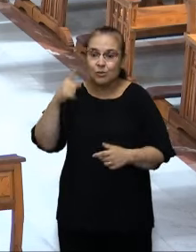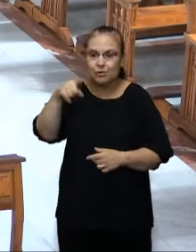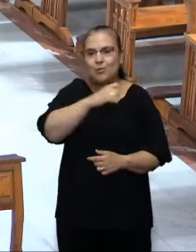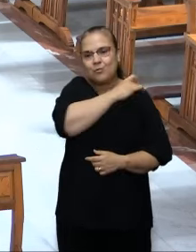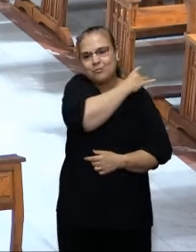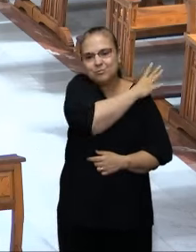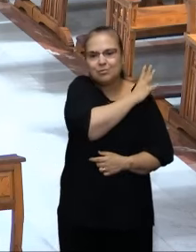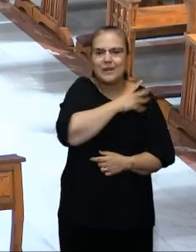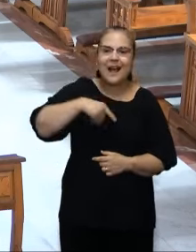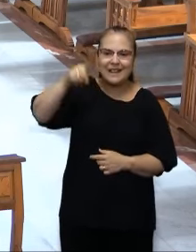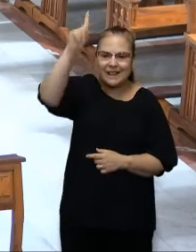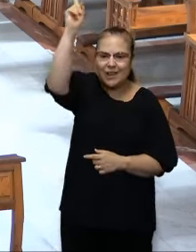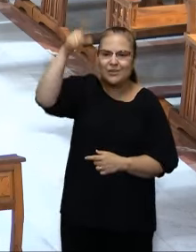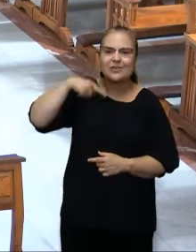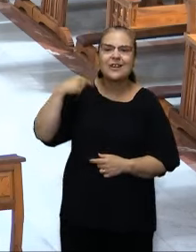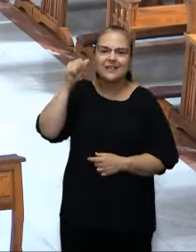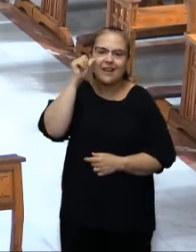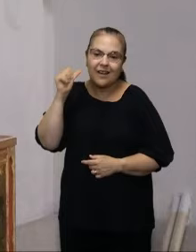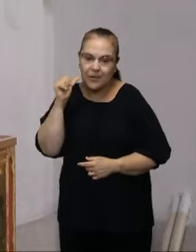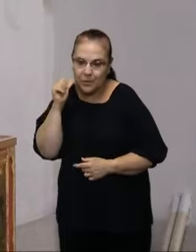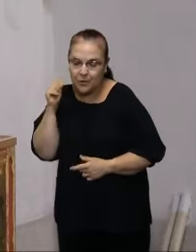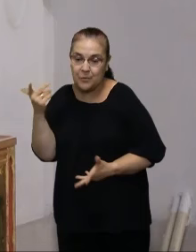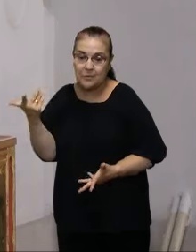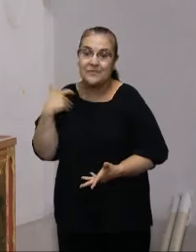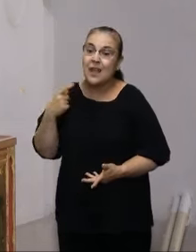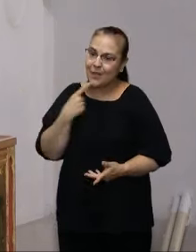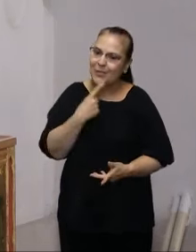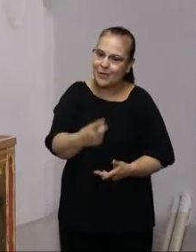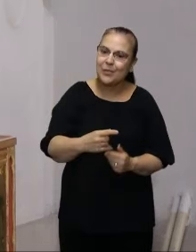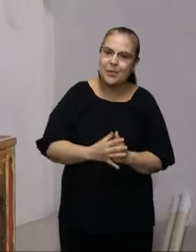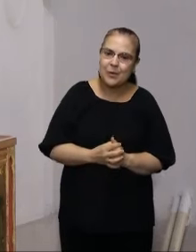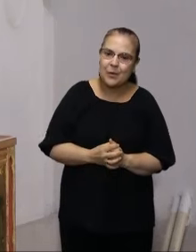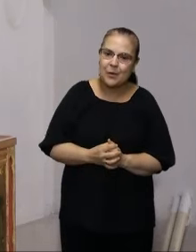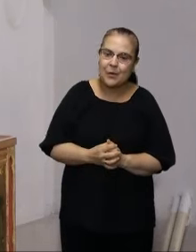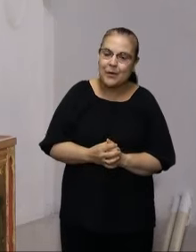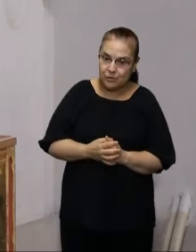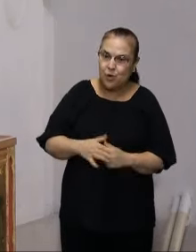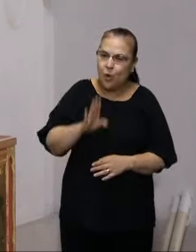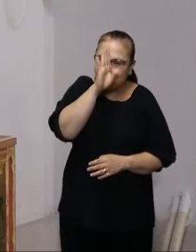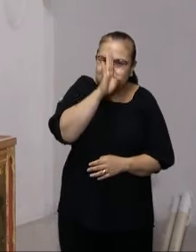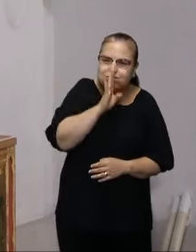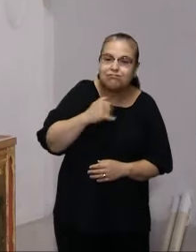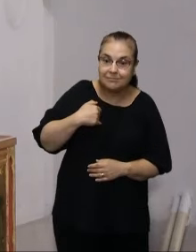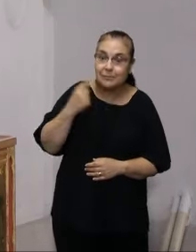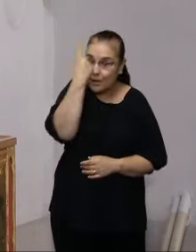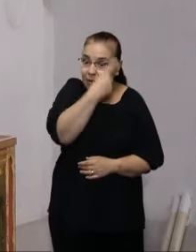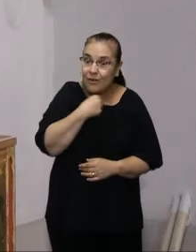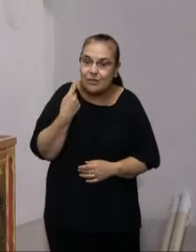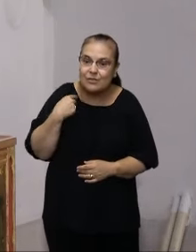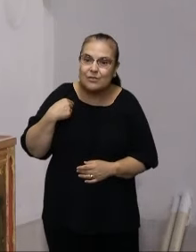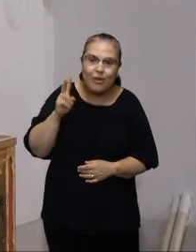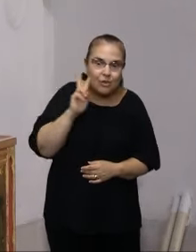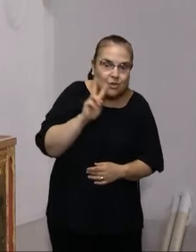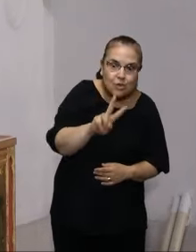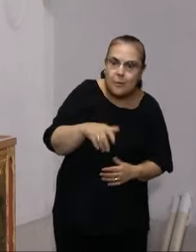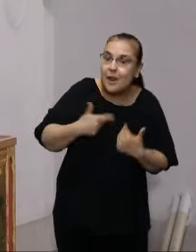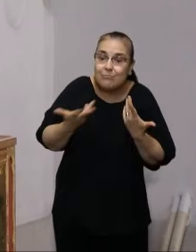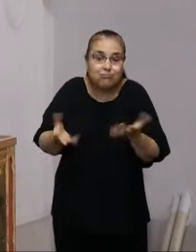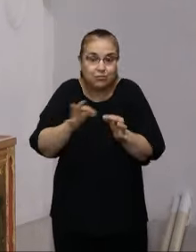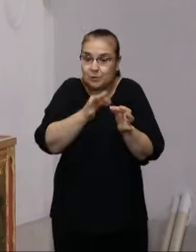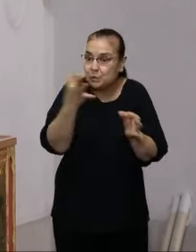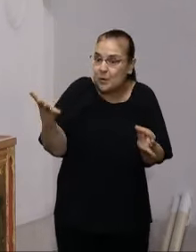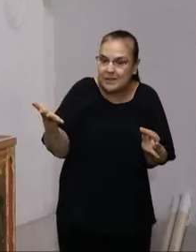Despreciaste al Dios que te engendró. Y dijo, les ocultaré mi rostro y veré cuál es su